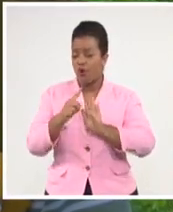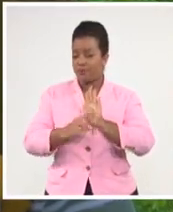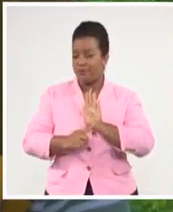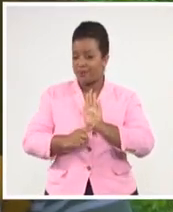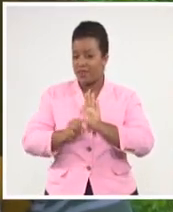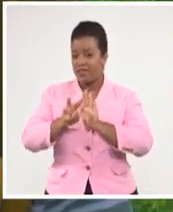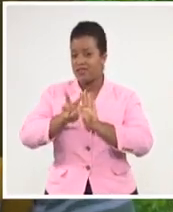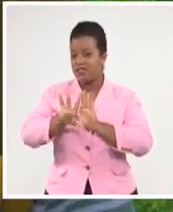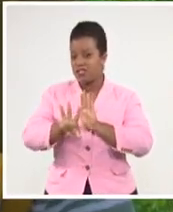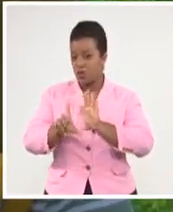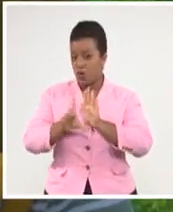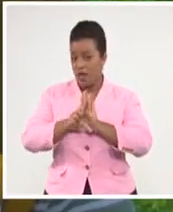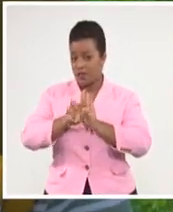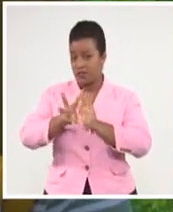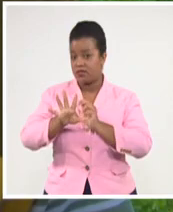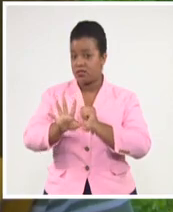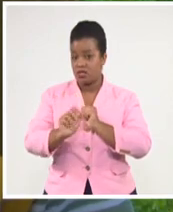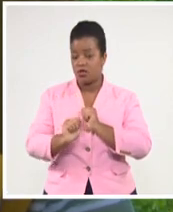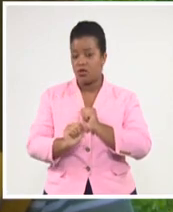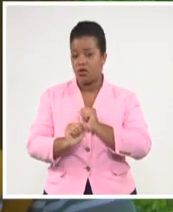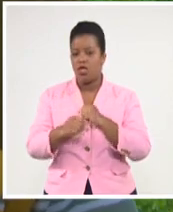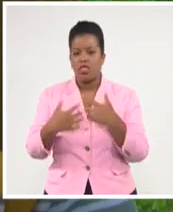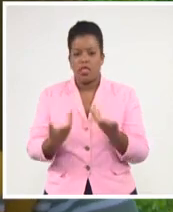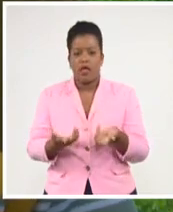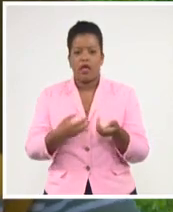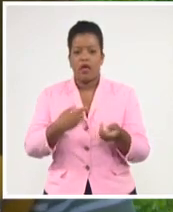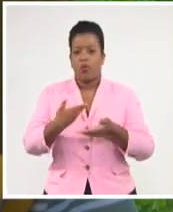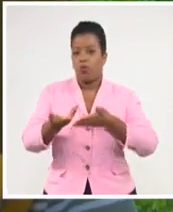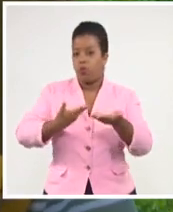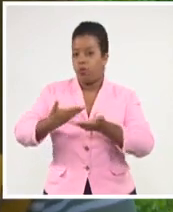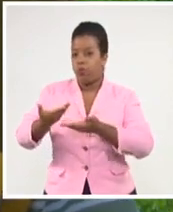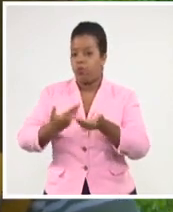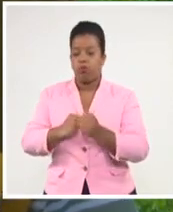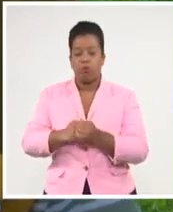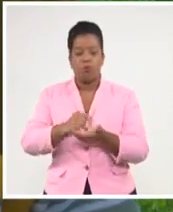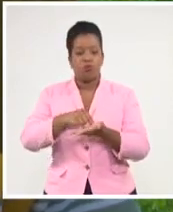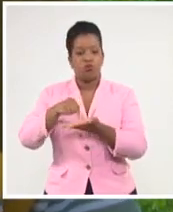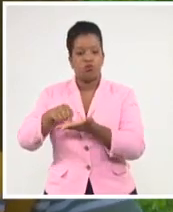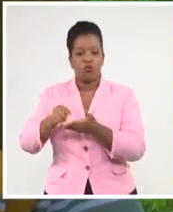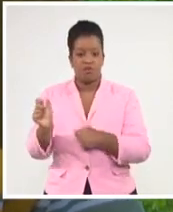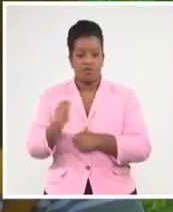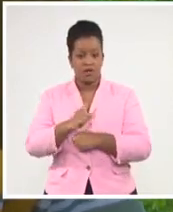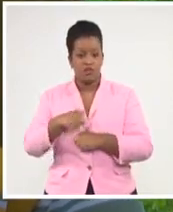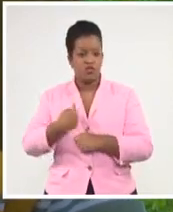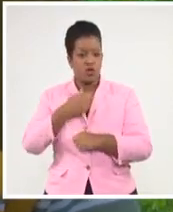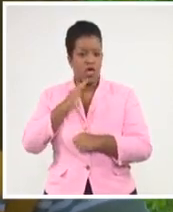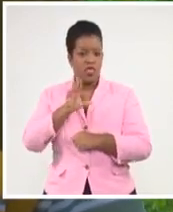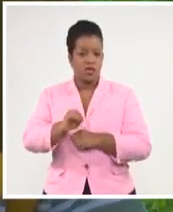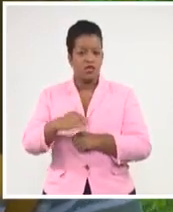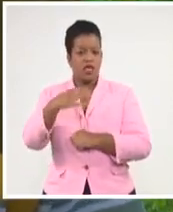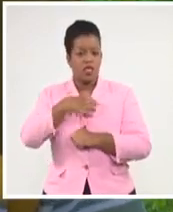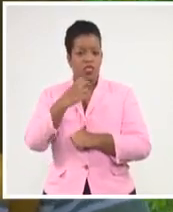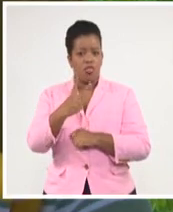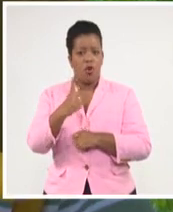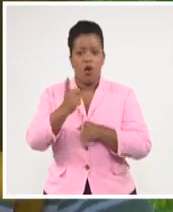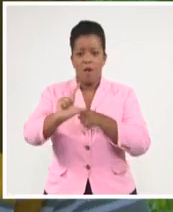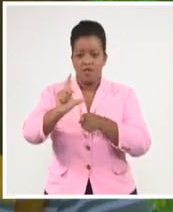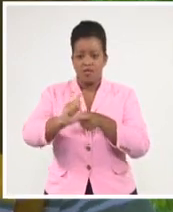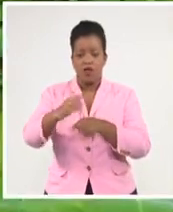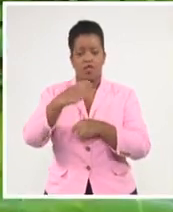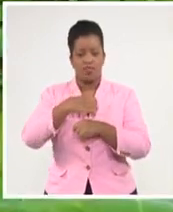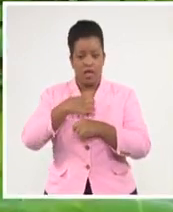del decreto 35, de la comercialización con los puntos de venta. Ya hoy nosotros podemos decir que tenemos 2 campesinos con puntos de